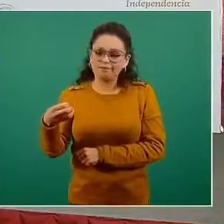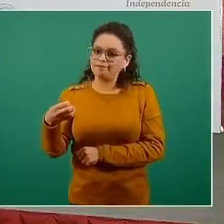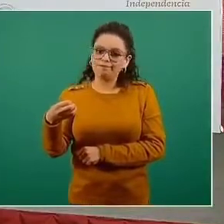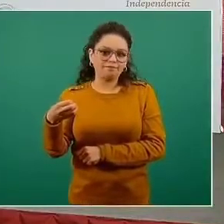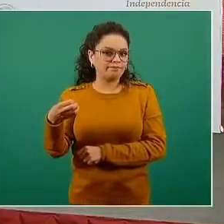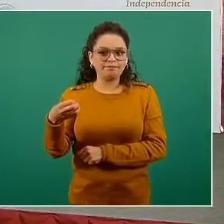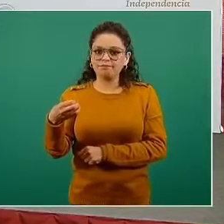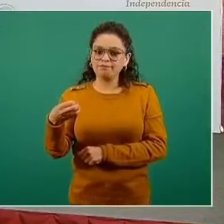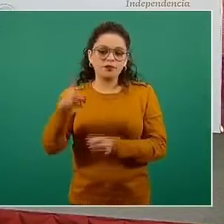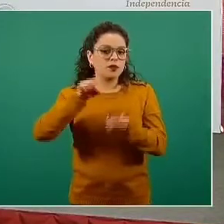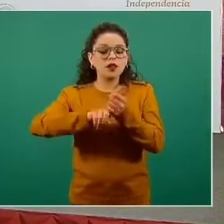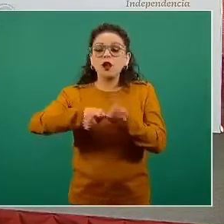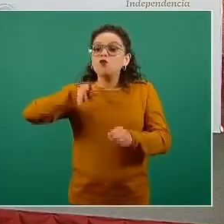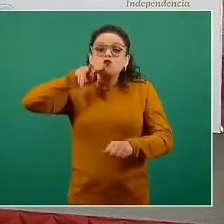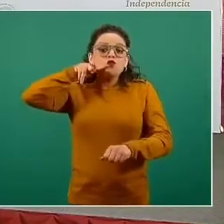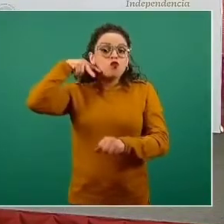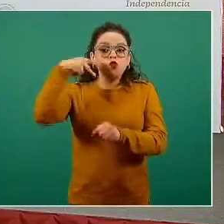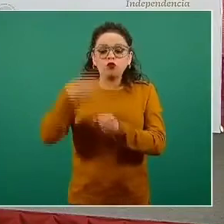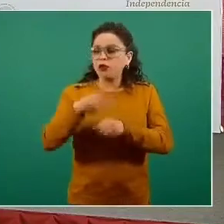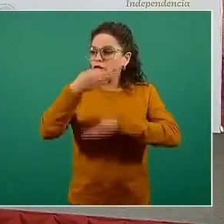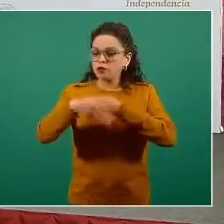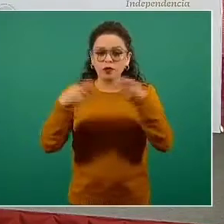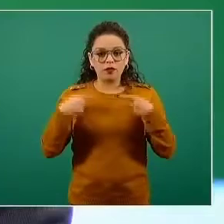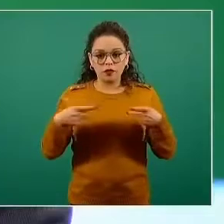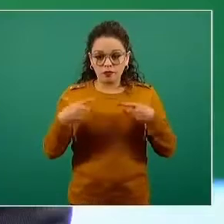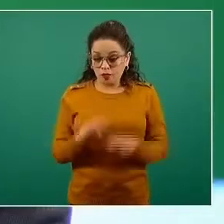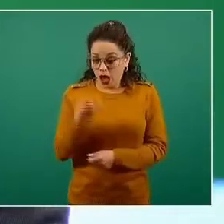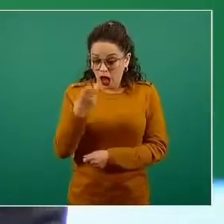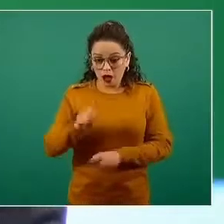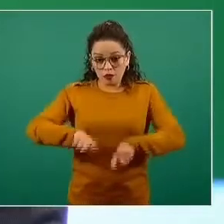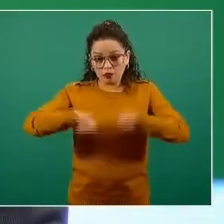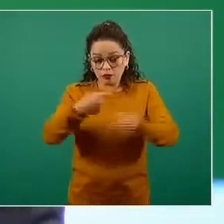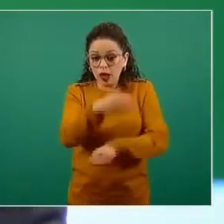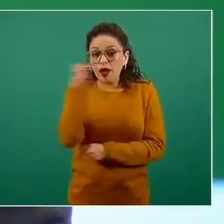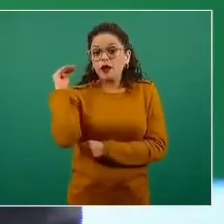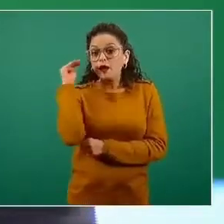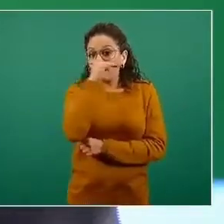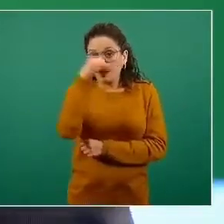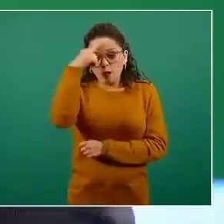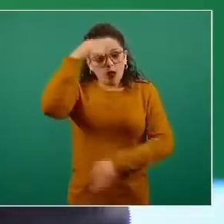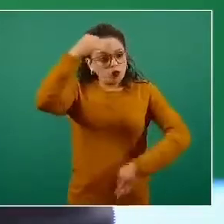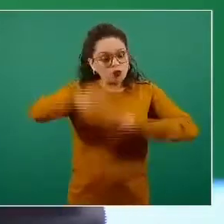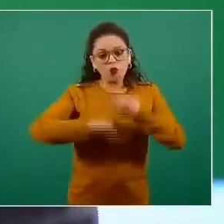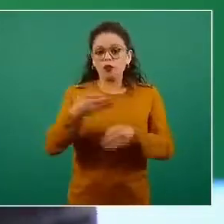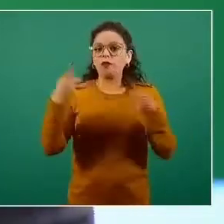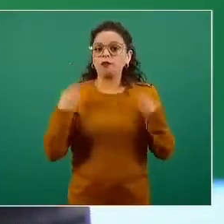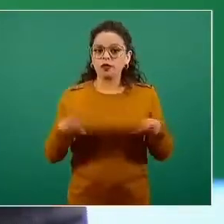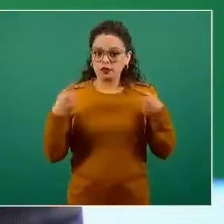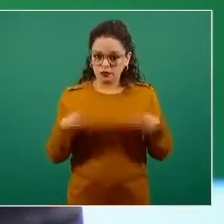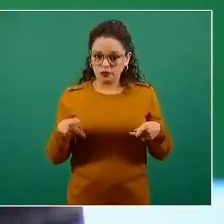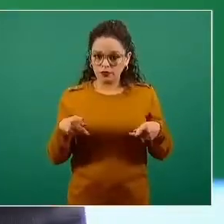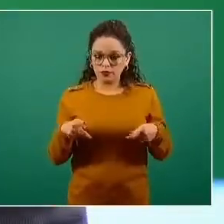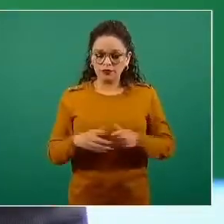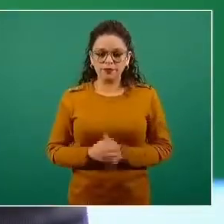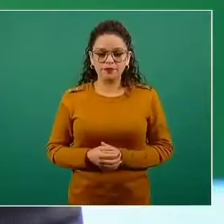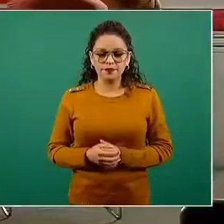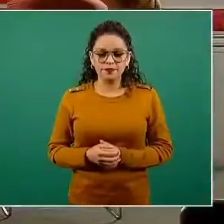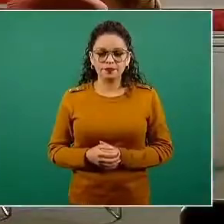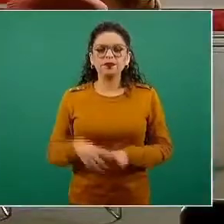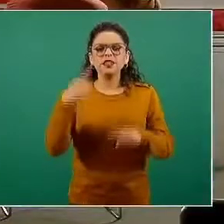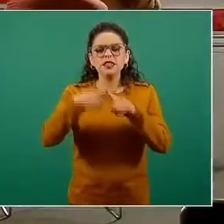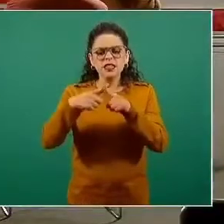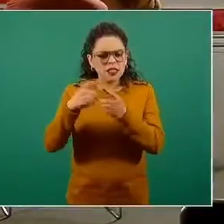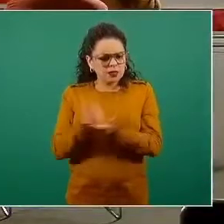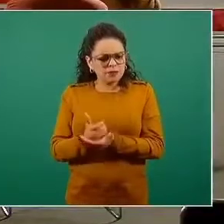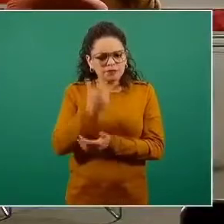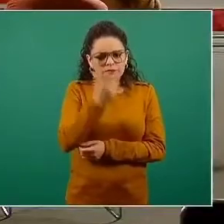es completamente voluntario. Esto es un programa gratuito de cobertura universal que se paga con los recursos públicos, con